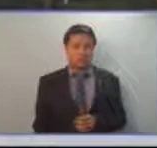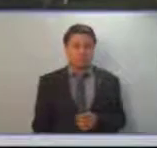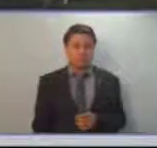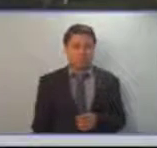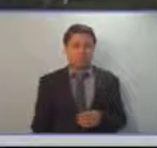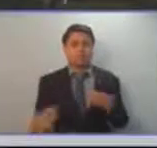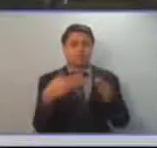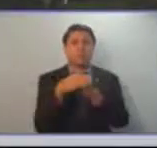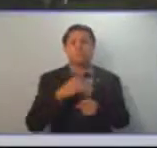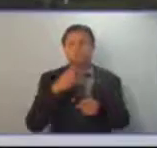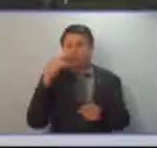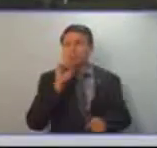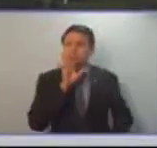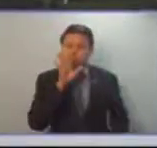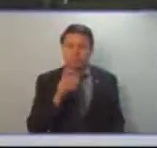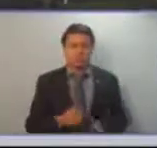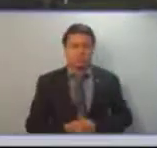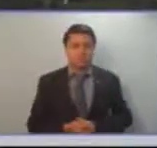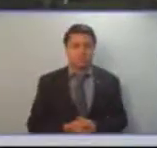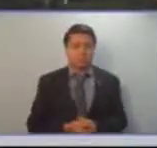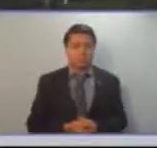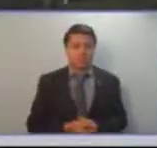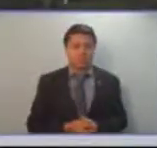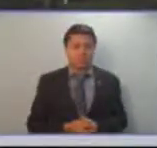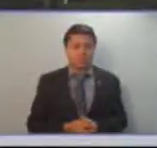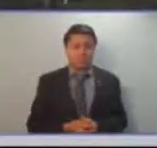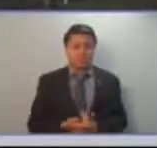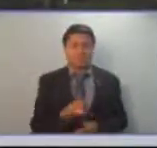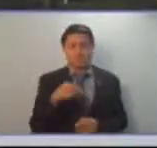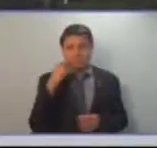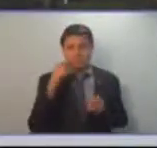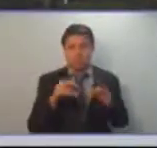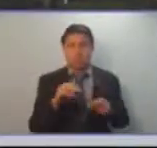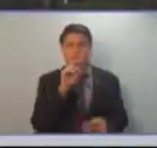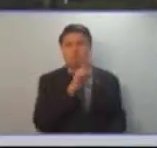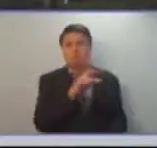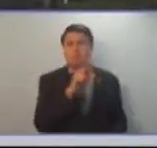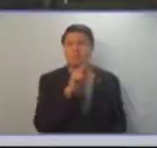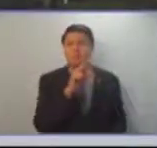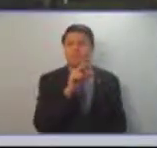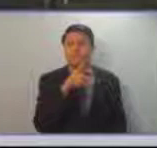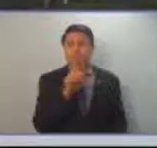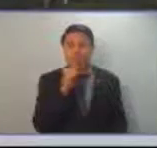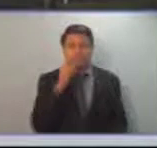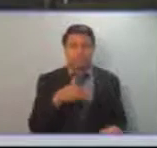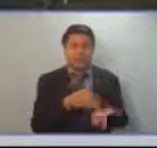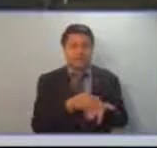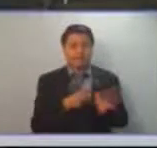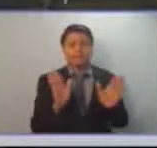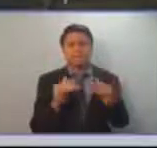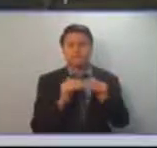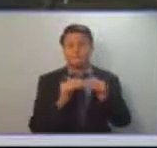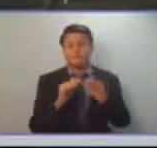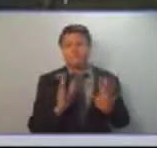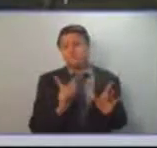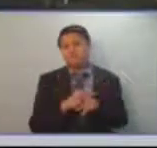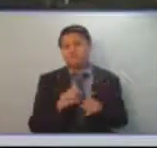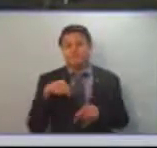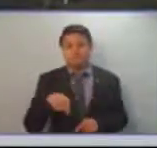es como que decir, yo empiezo en este quinquenio y en el tercer quinquenio tal vez participo. En cambio